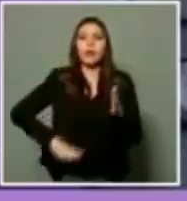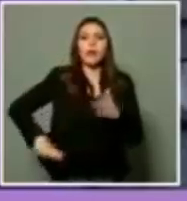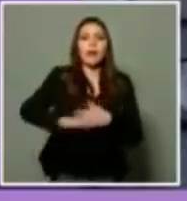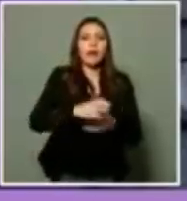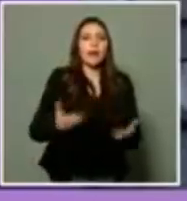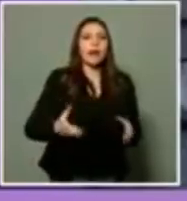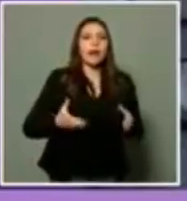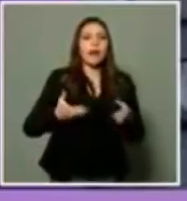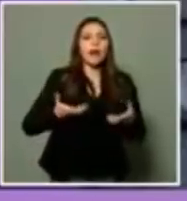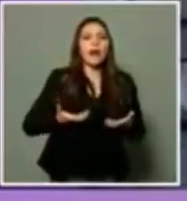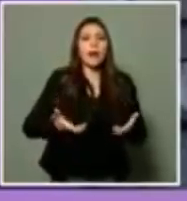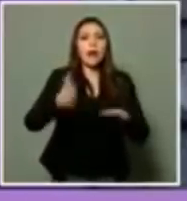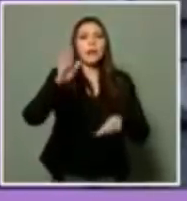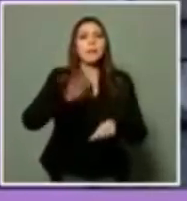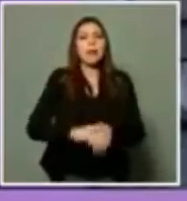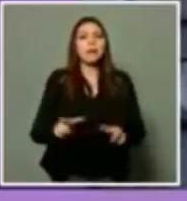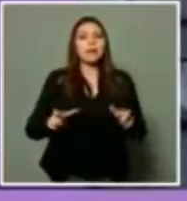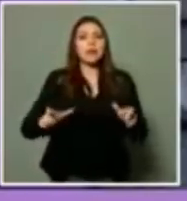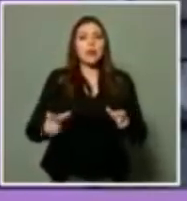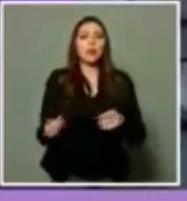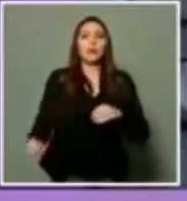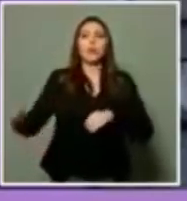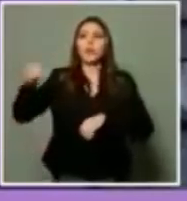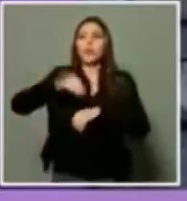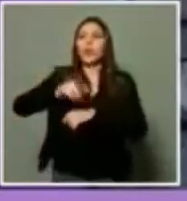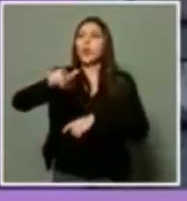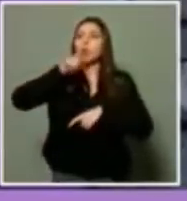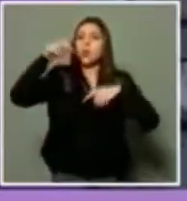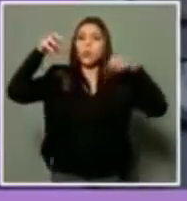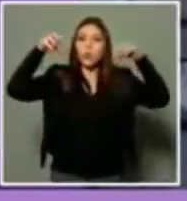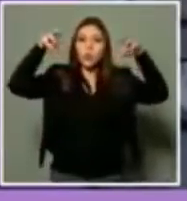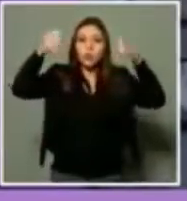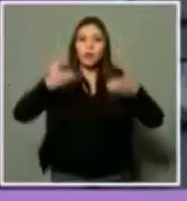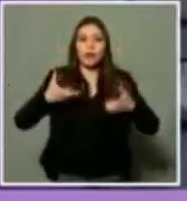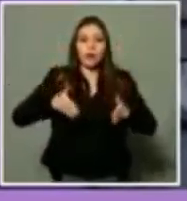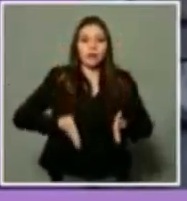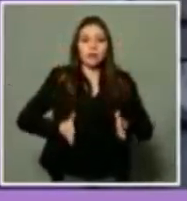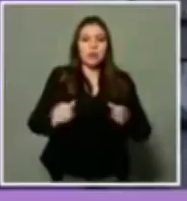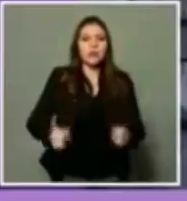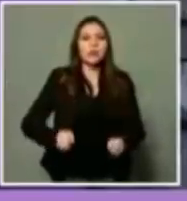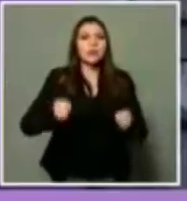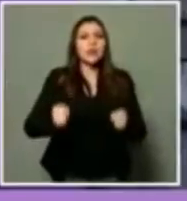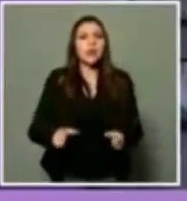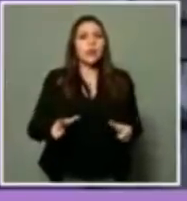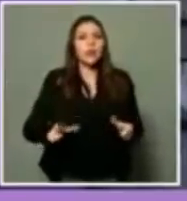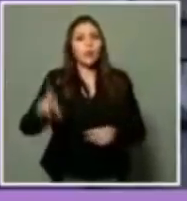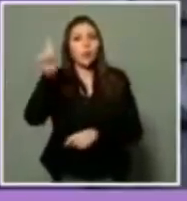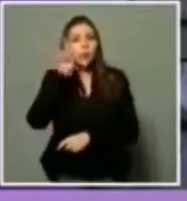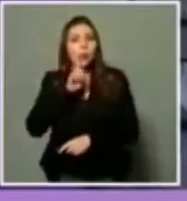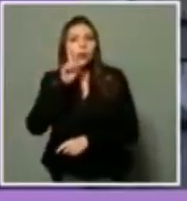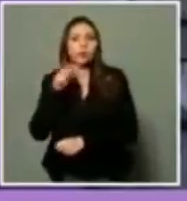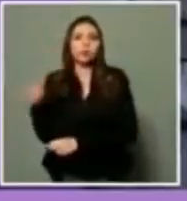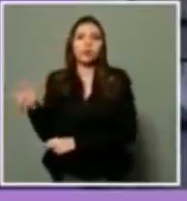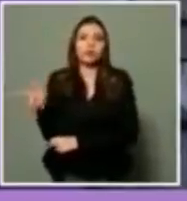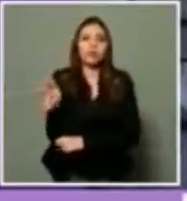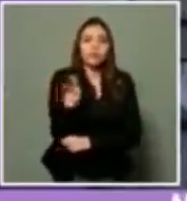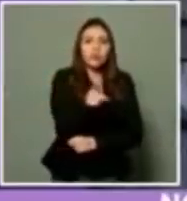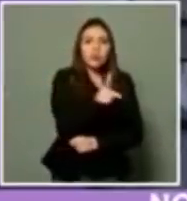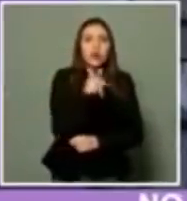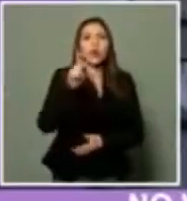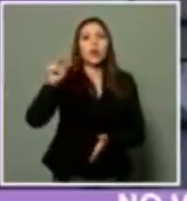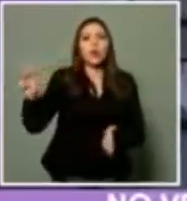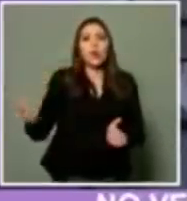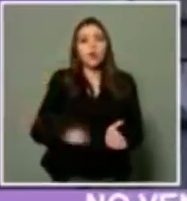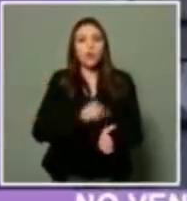público, iluminaremos Iztapalapa, senderos seguros para las mujeres, videocámaras. Regresarán